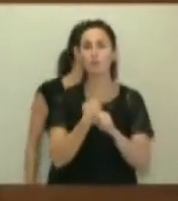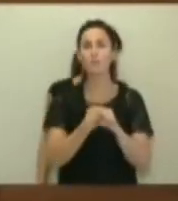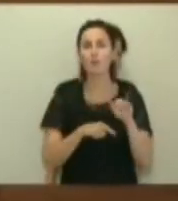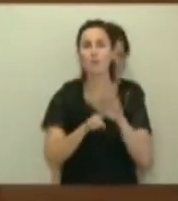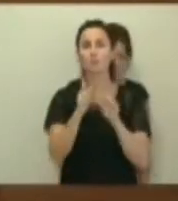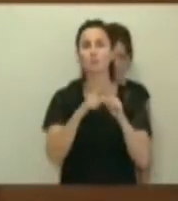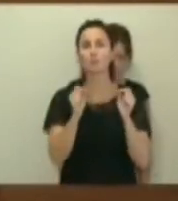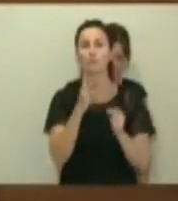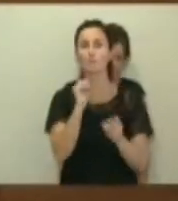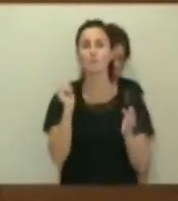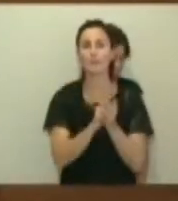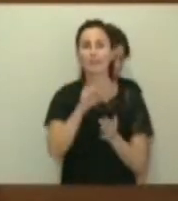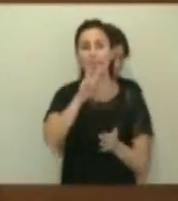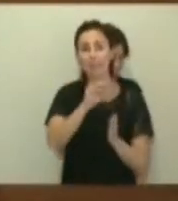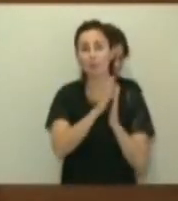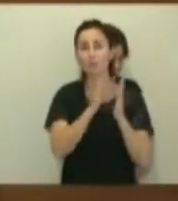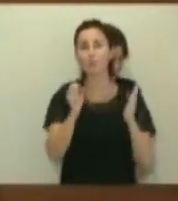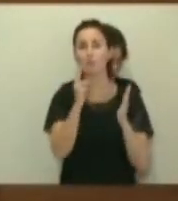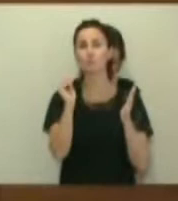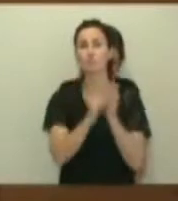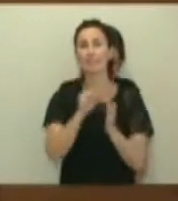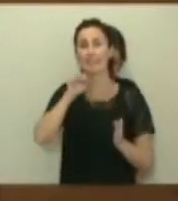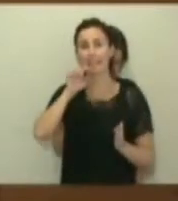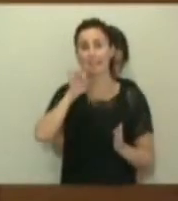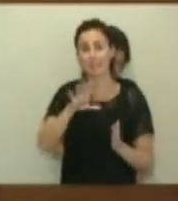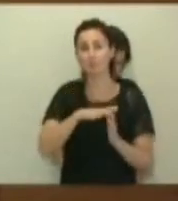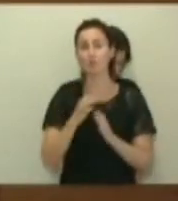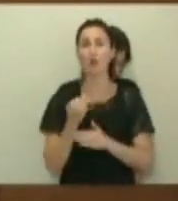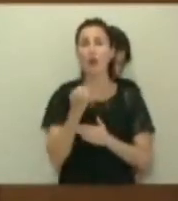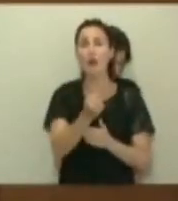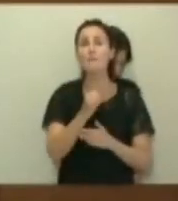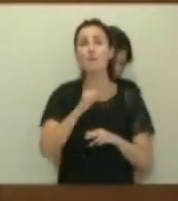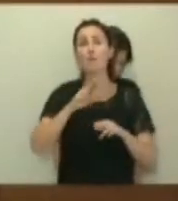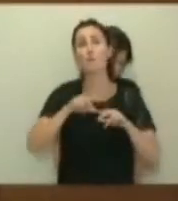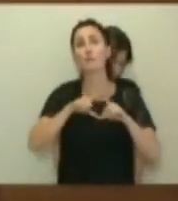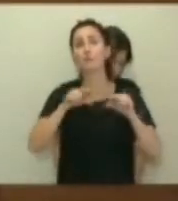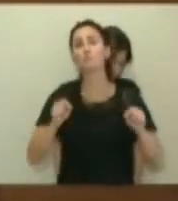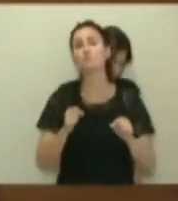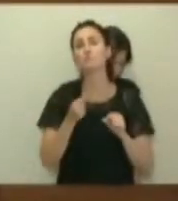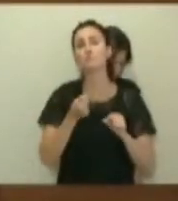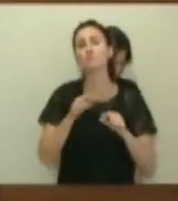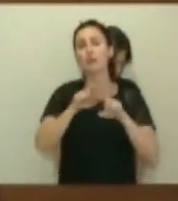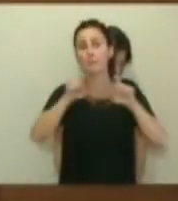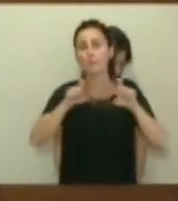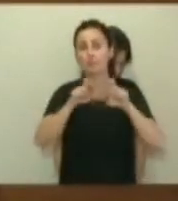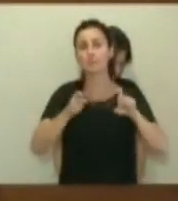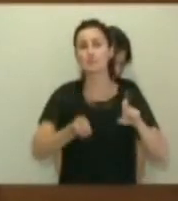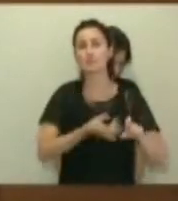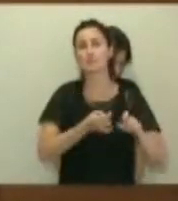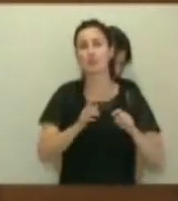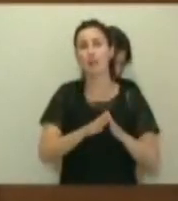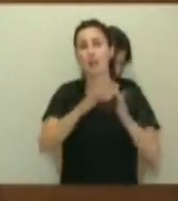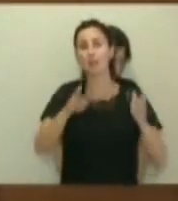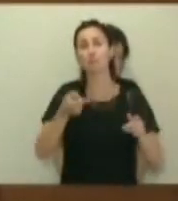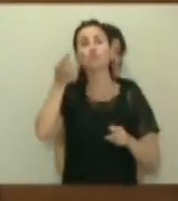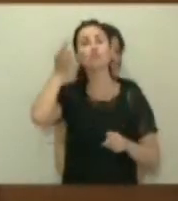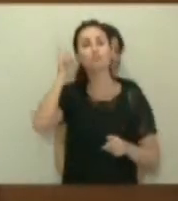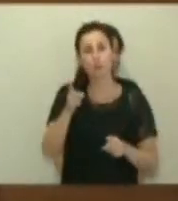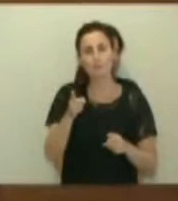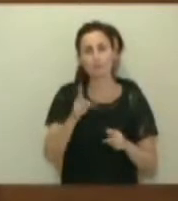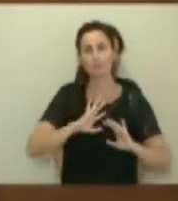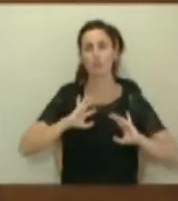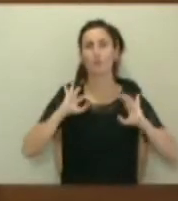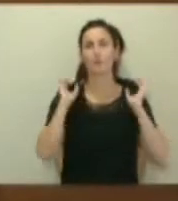de Asturias 2013-2015, suscrito por el Principado de Asturias, la patronal y los sindicatos mayoritarios, en el que tan solo hay una